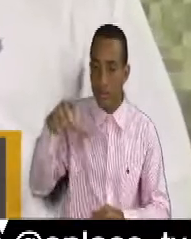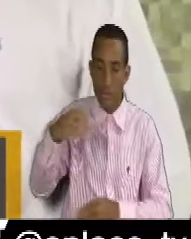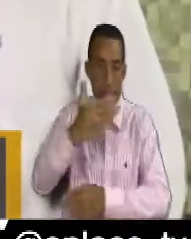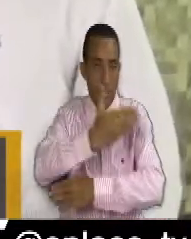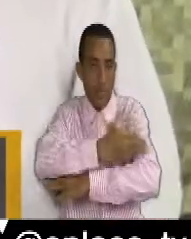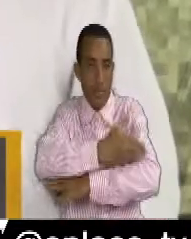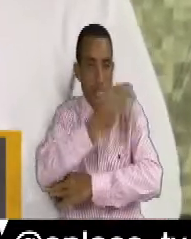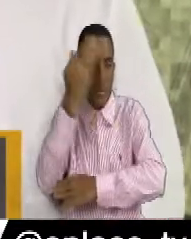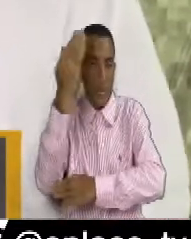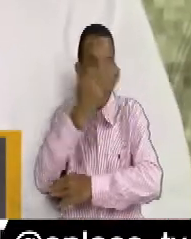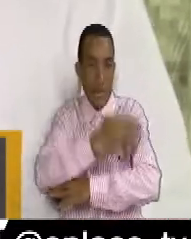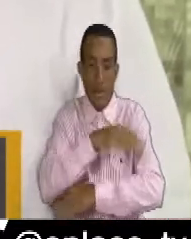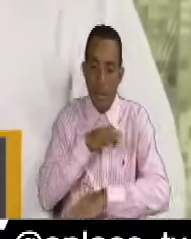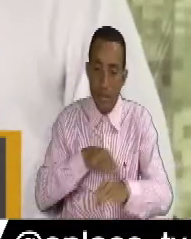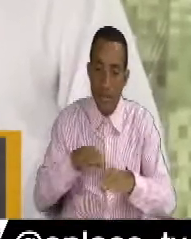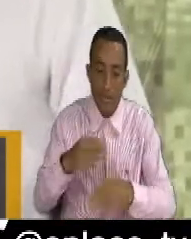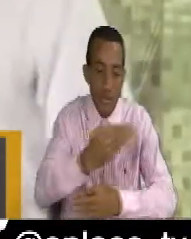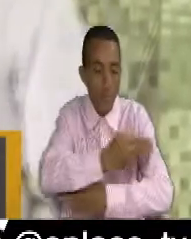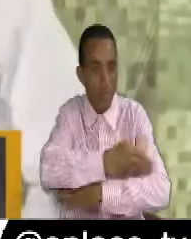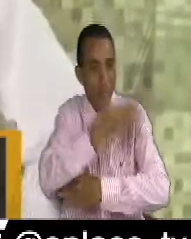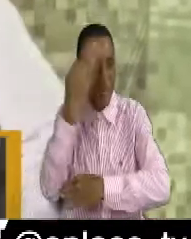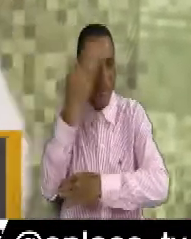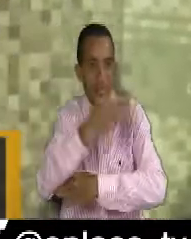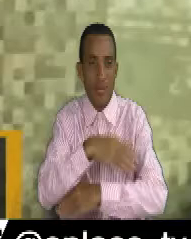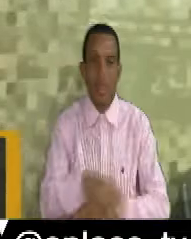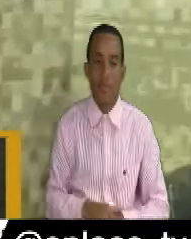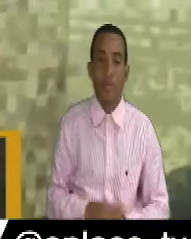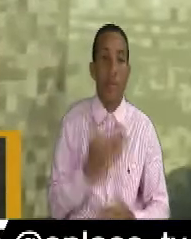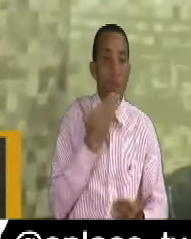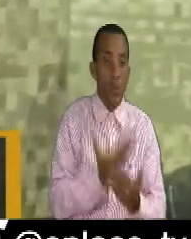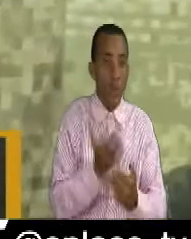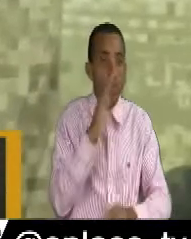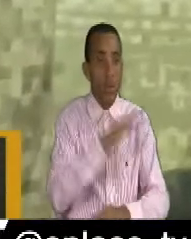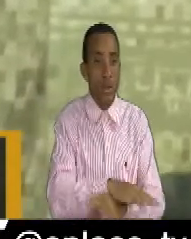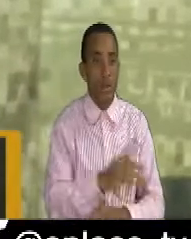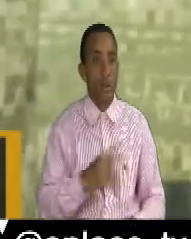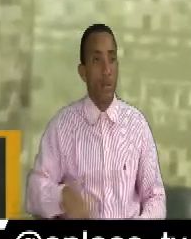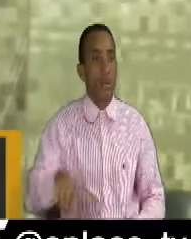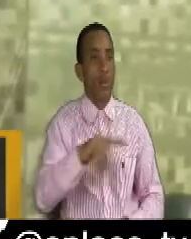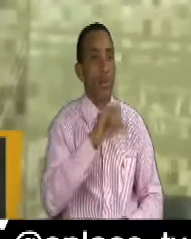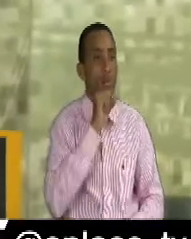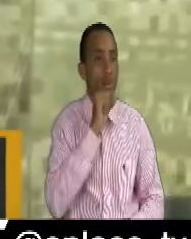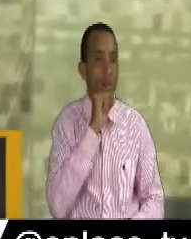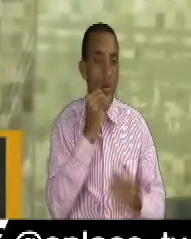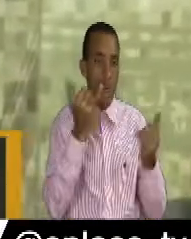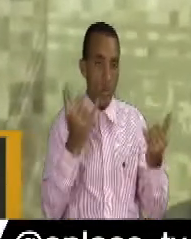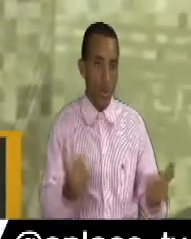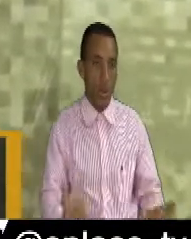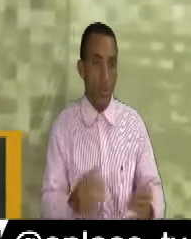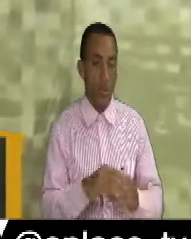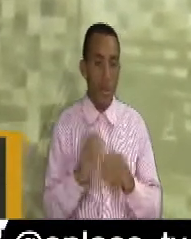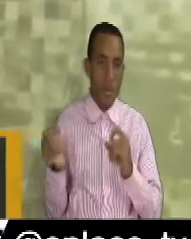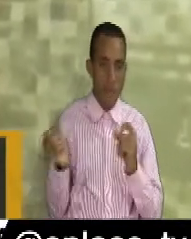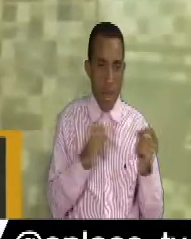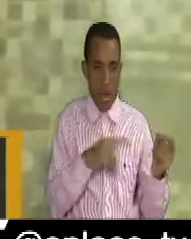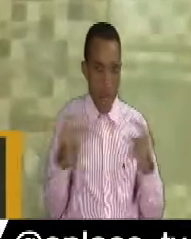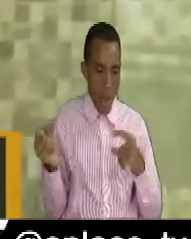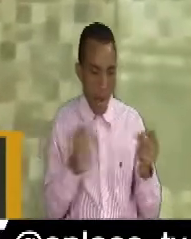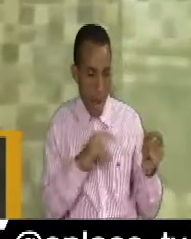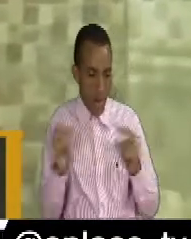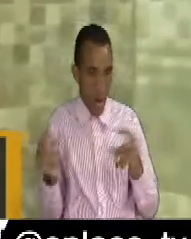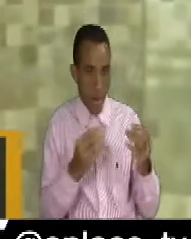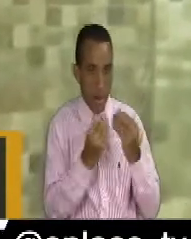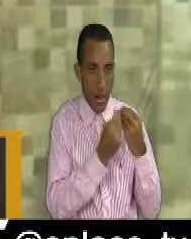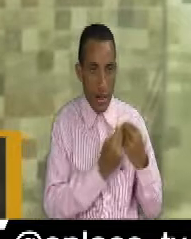Hola, buenas tardes, concejal, ¿de qué se trata en esencia? Buenas tardes, Pedro, buenas tardes a Barranca Bermeja. Hoy en el debate con el Consejo Municipal, en